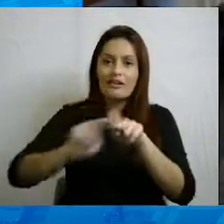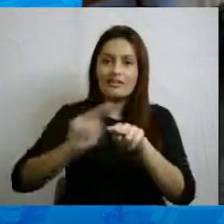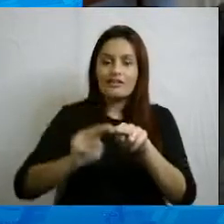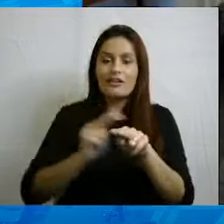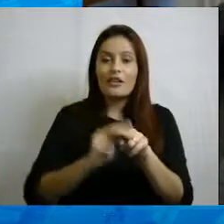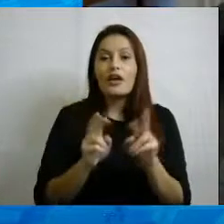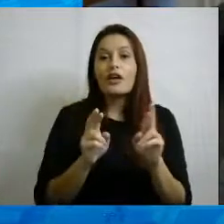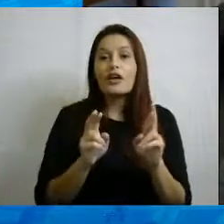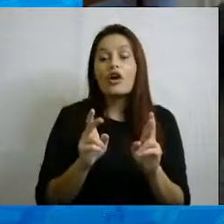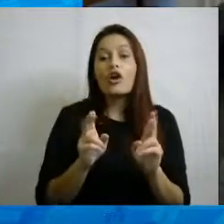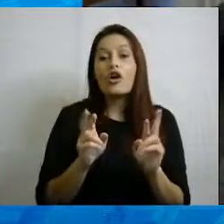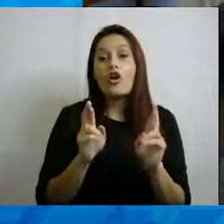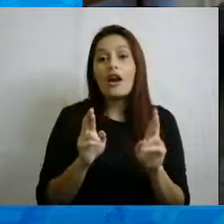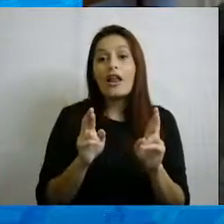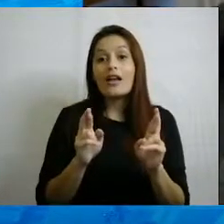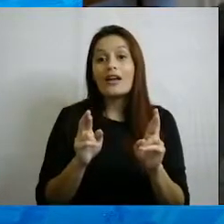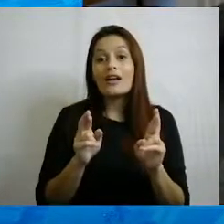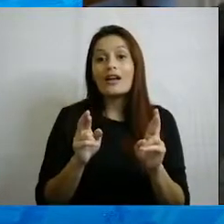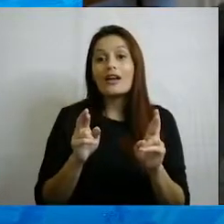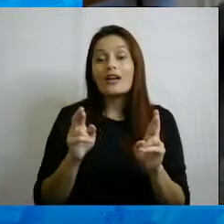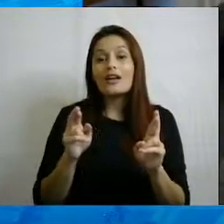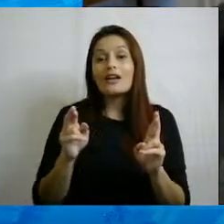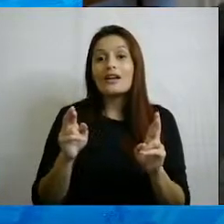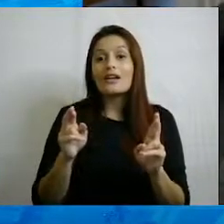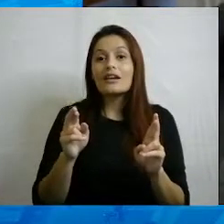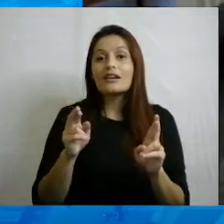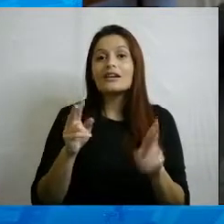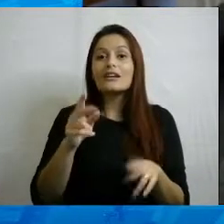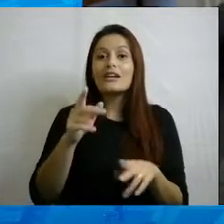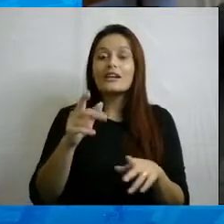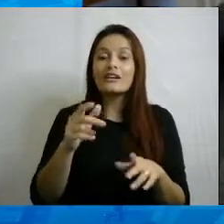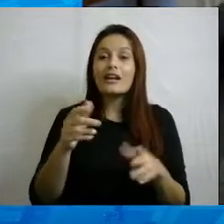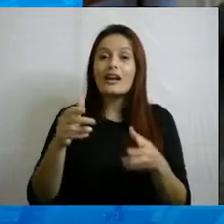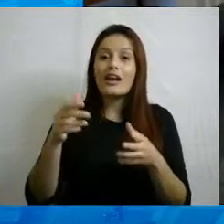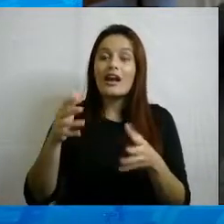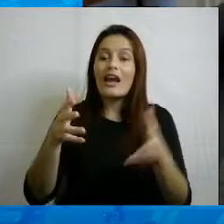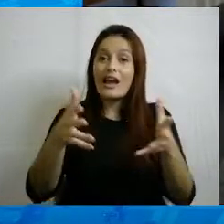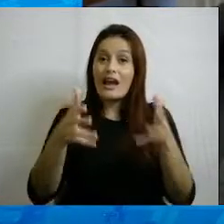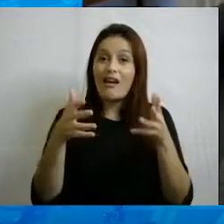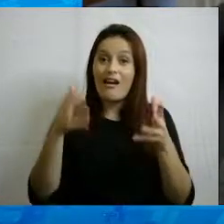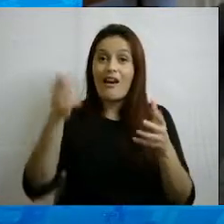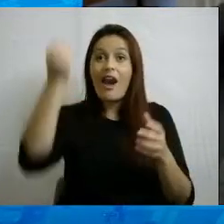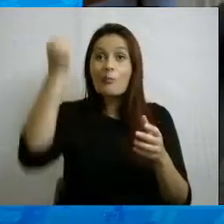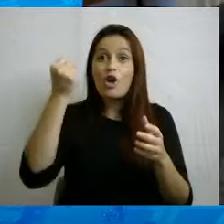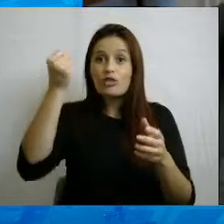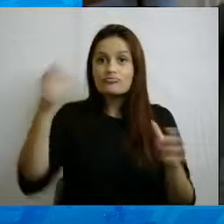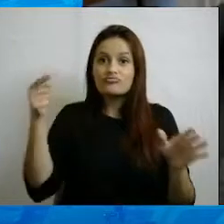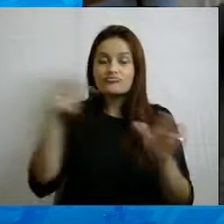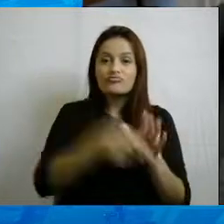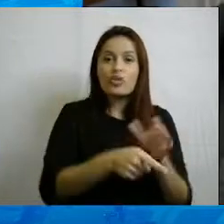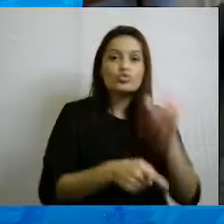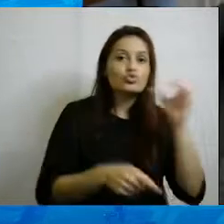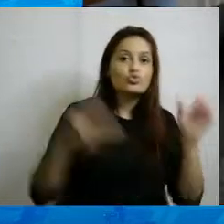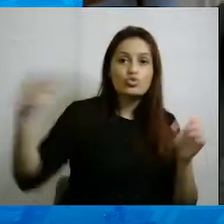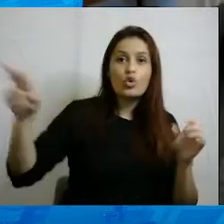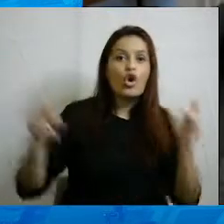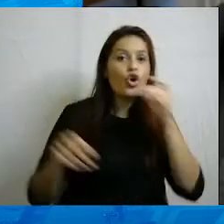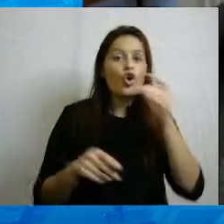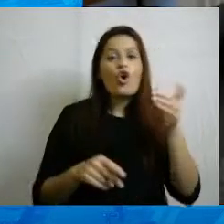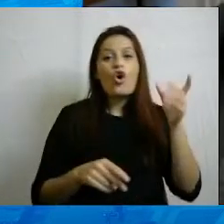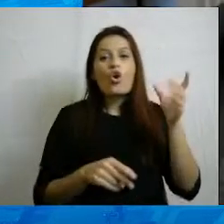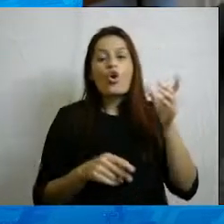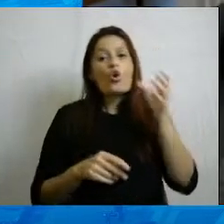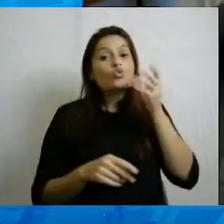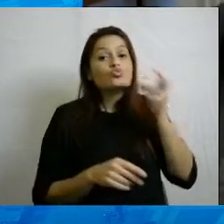a evitar que los camiones pasen a Melipilla, a la zona centro, que las personas que trabajan en el sur o en el norte o viceversa